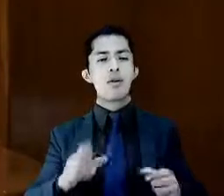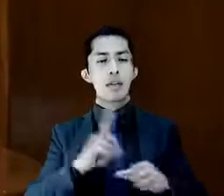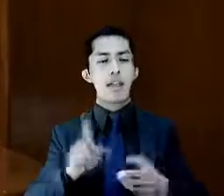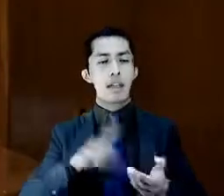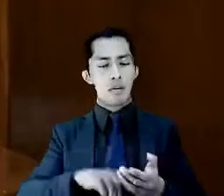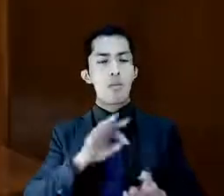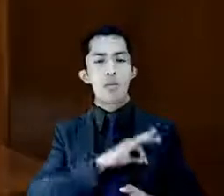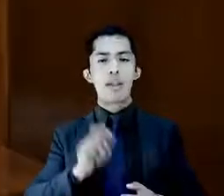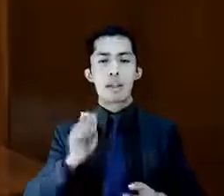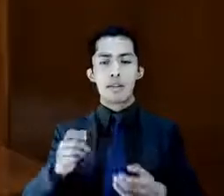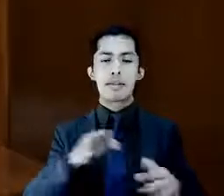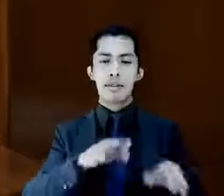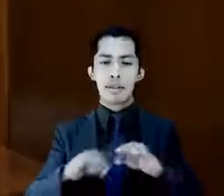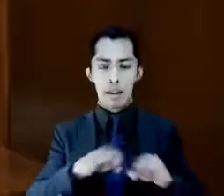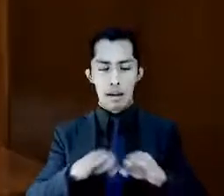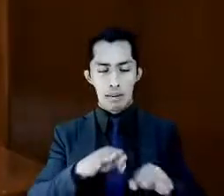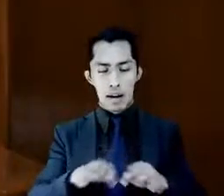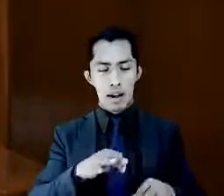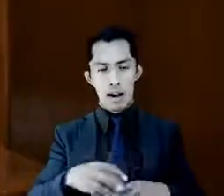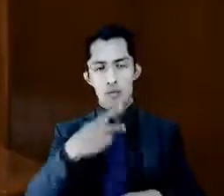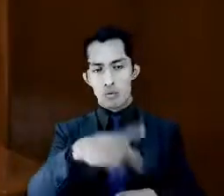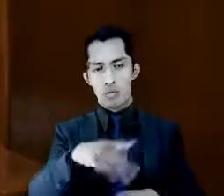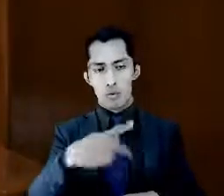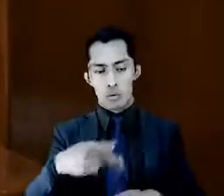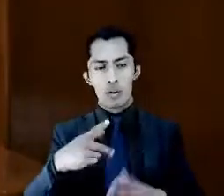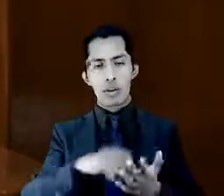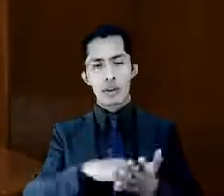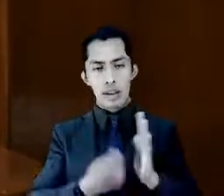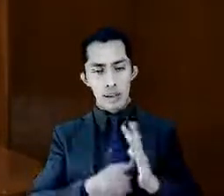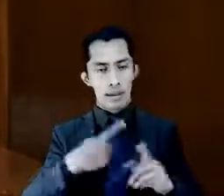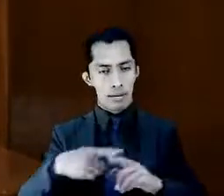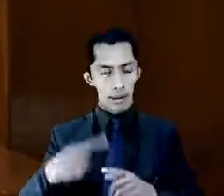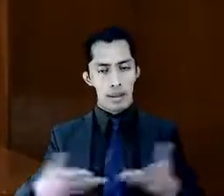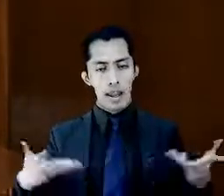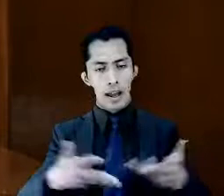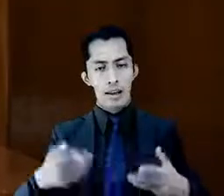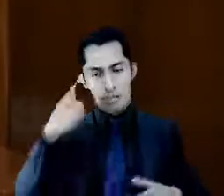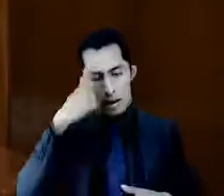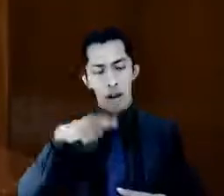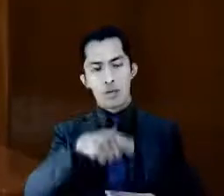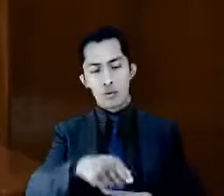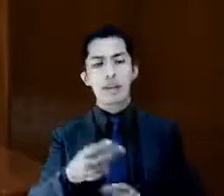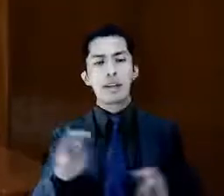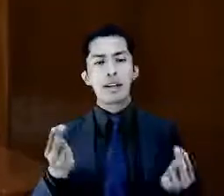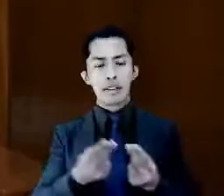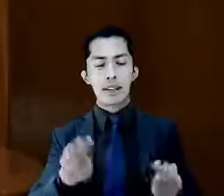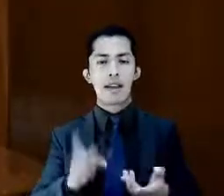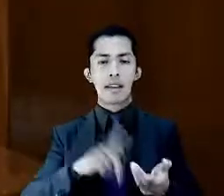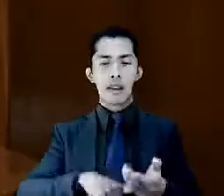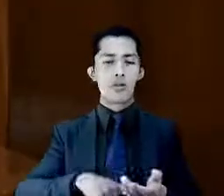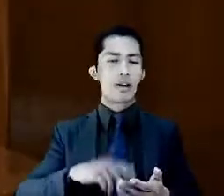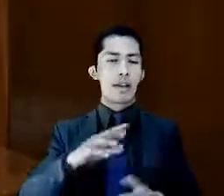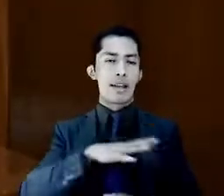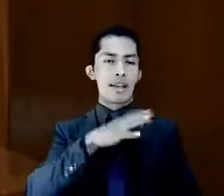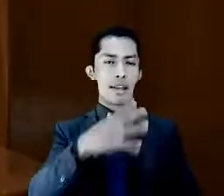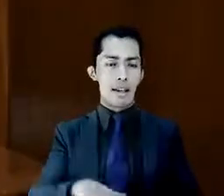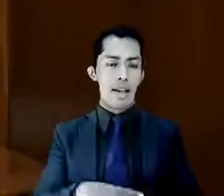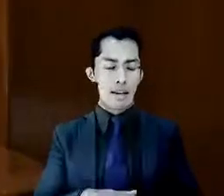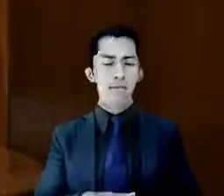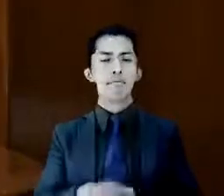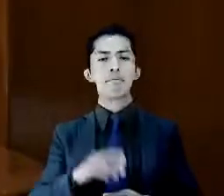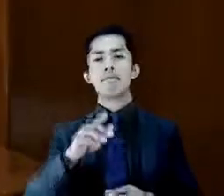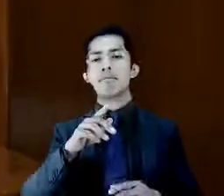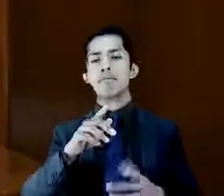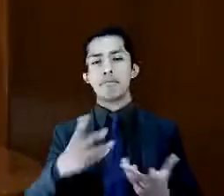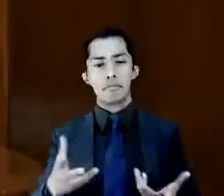aprovechamiento de la actividad técnica que satisface la necesidad de carácter general, suma de